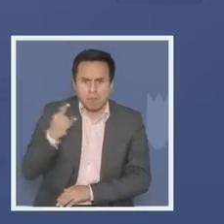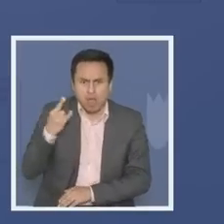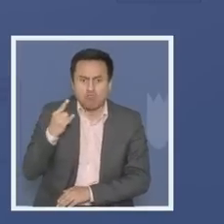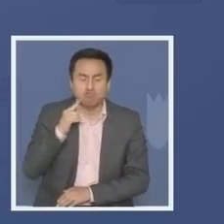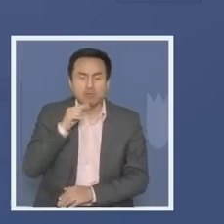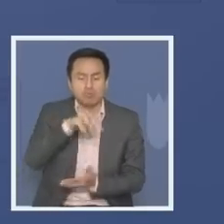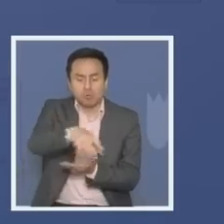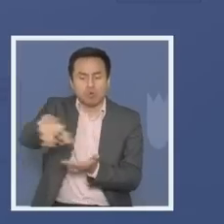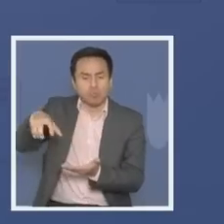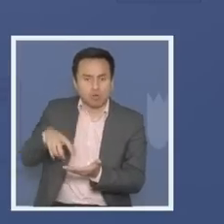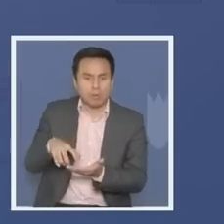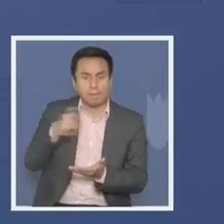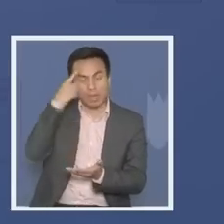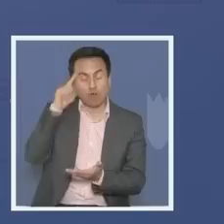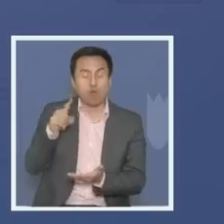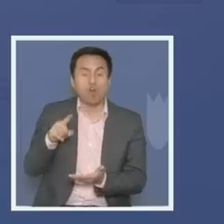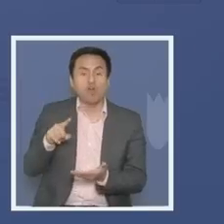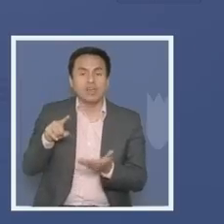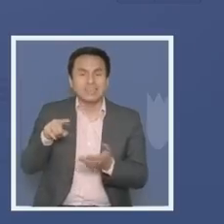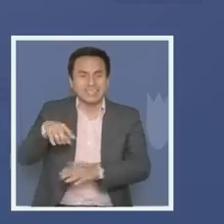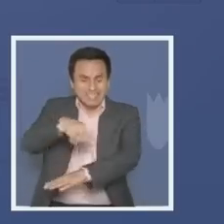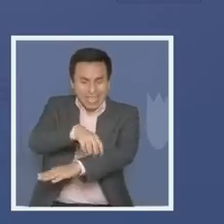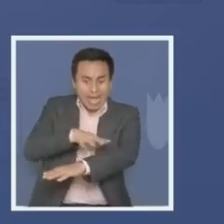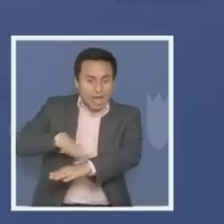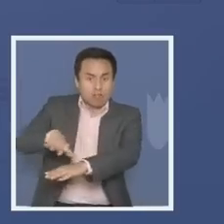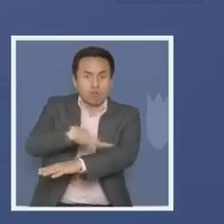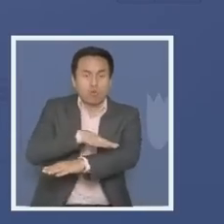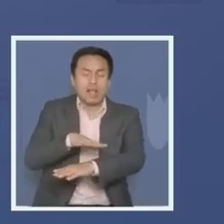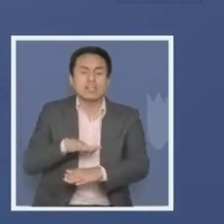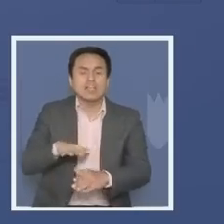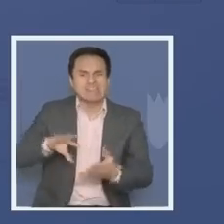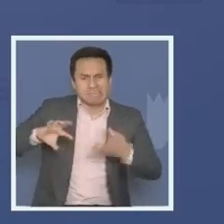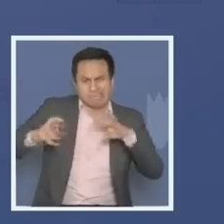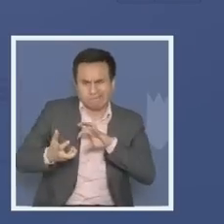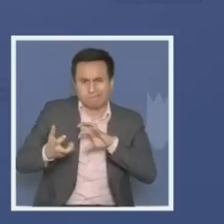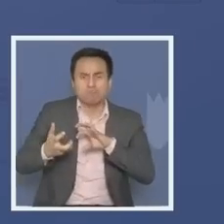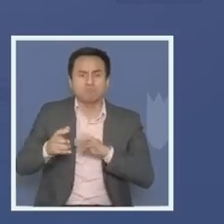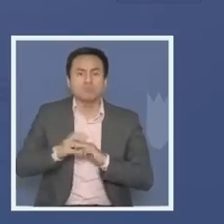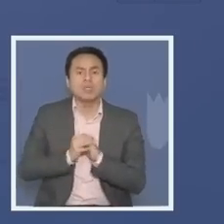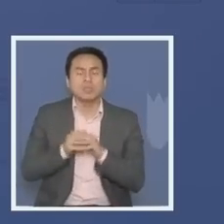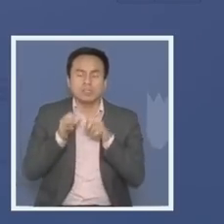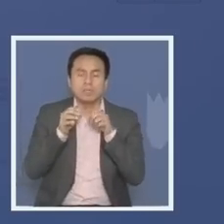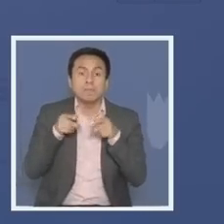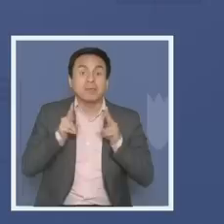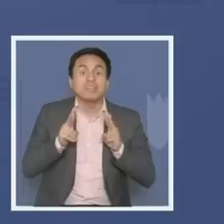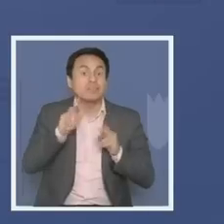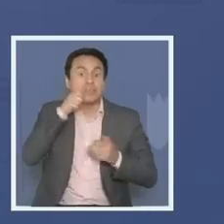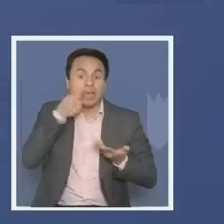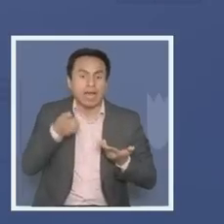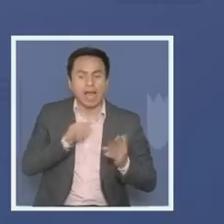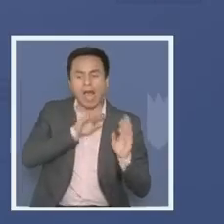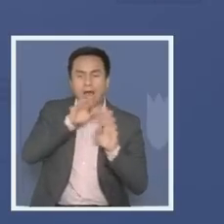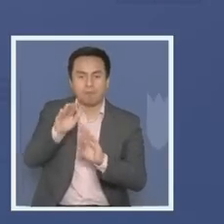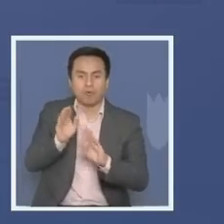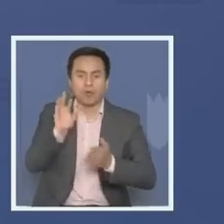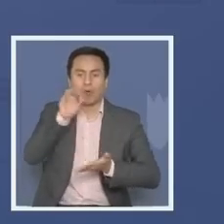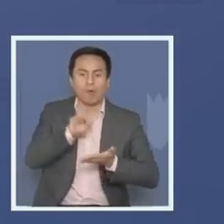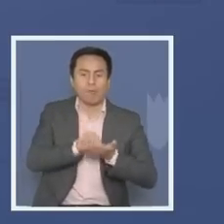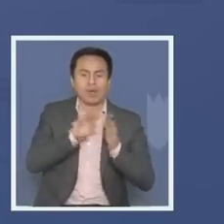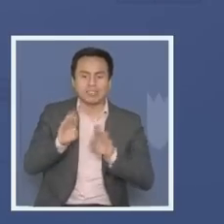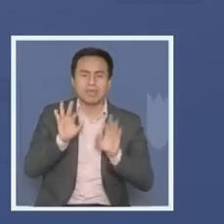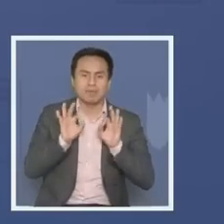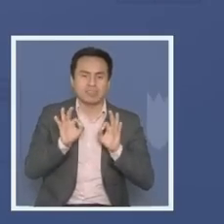en dos de sus provincias, pero el estado de catástrofe va a ser para el conjunto de la región y nos permite emplazar apoyos